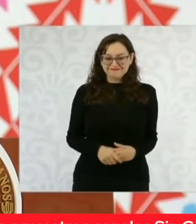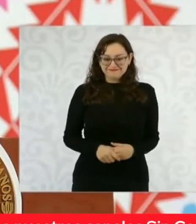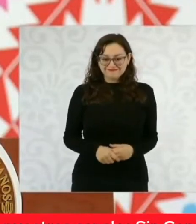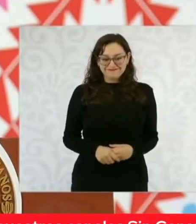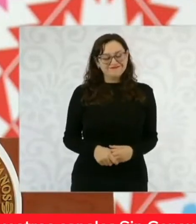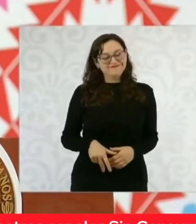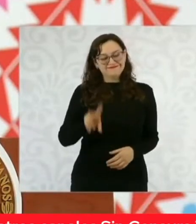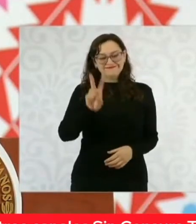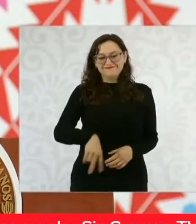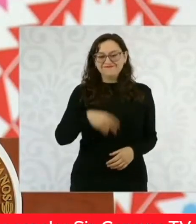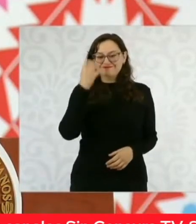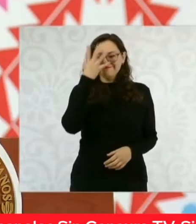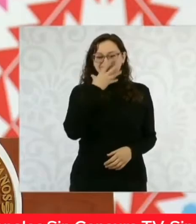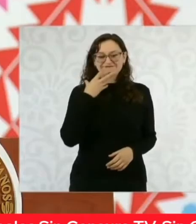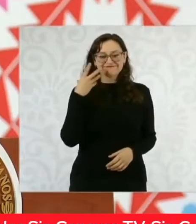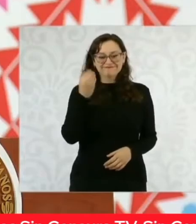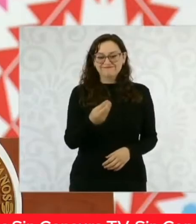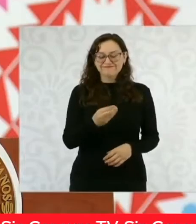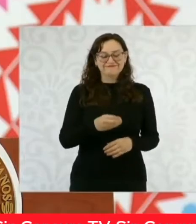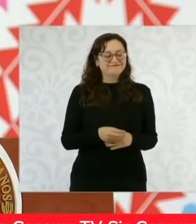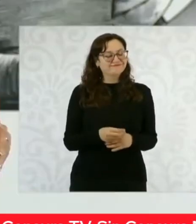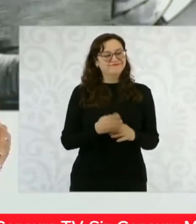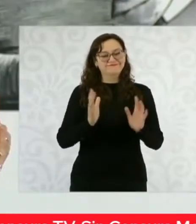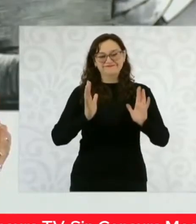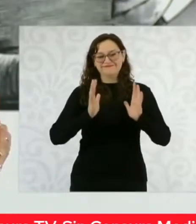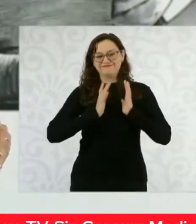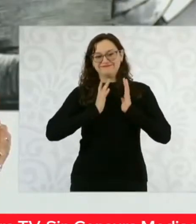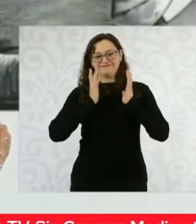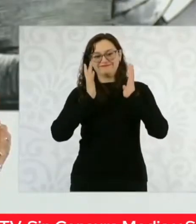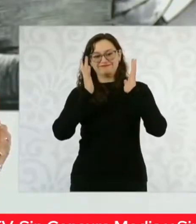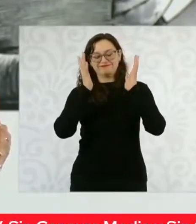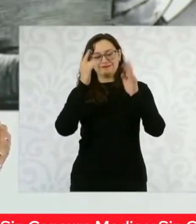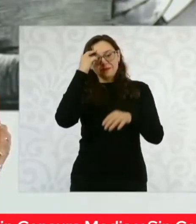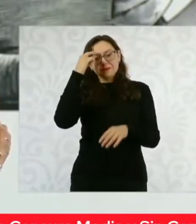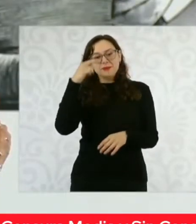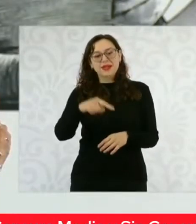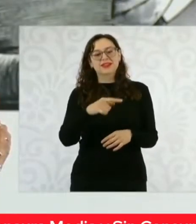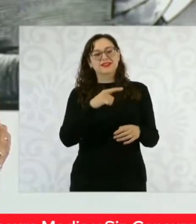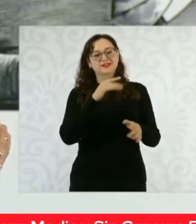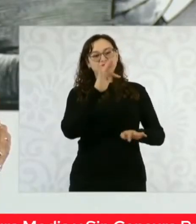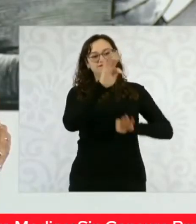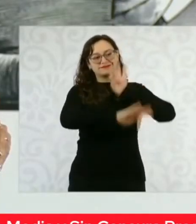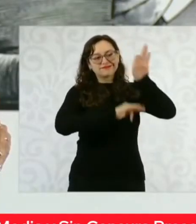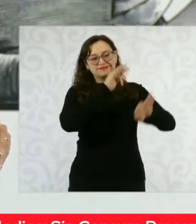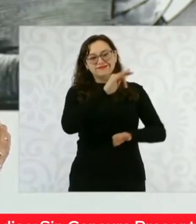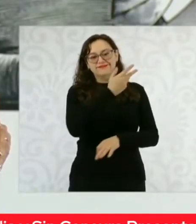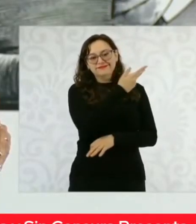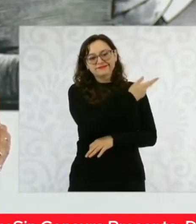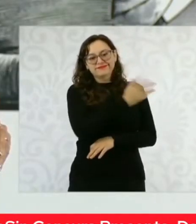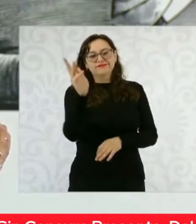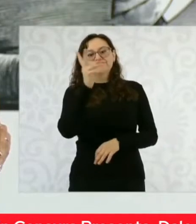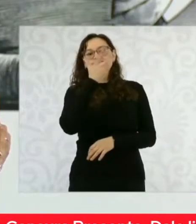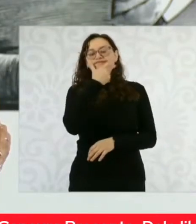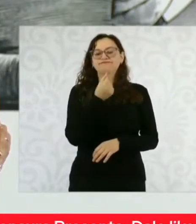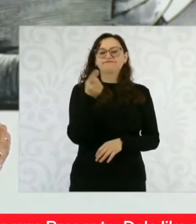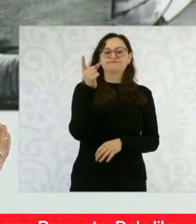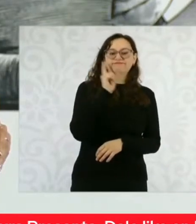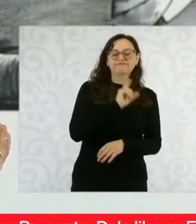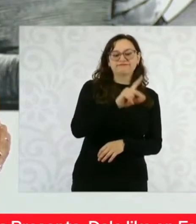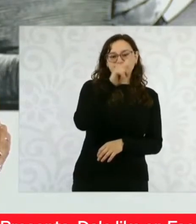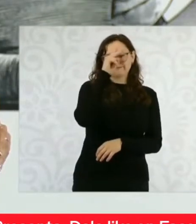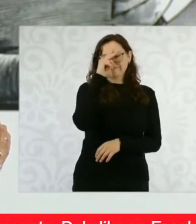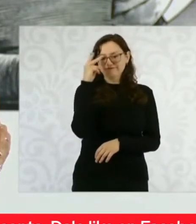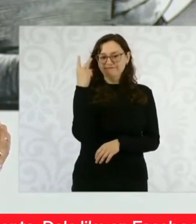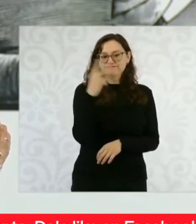una hermosísima sorpresa a todos nuestros hermanos, hermanas, paisanos,